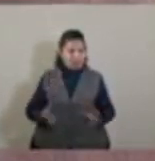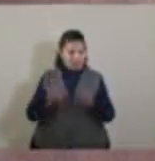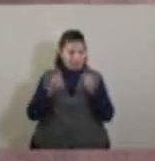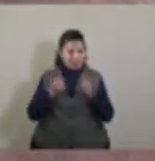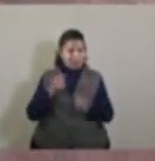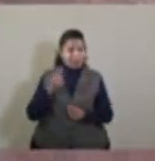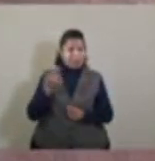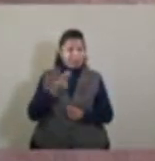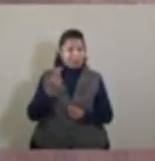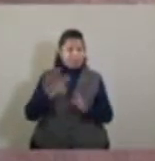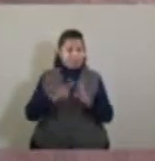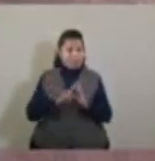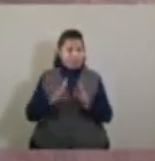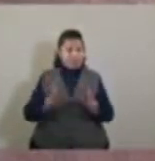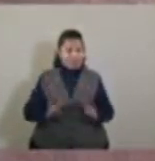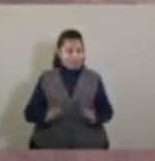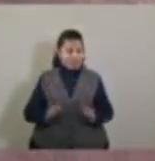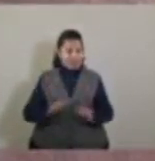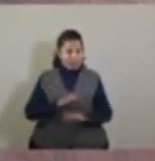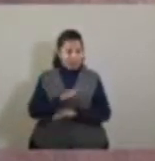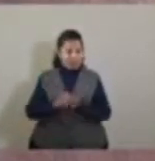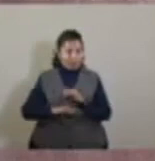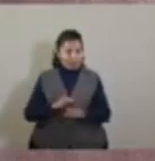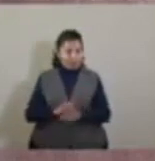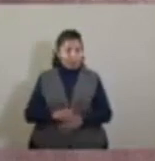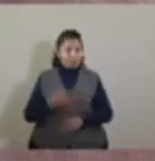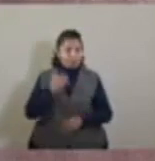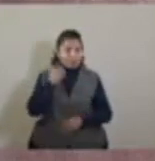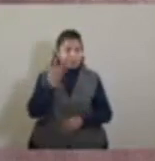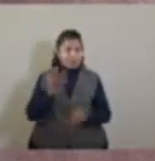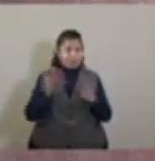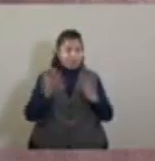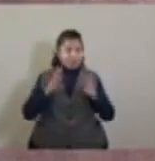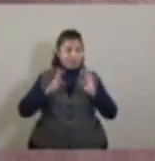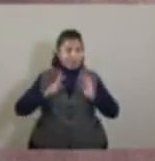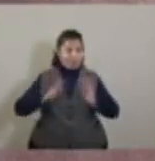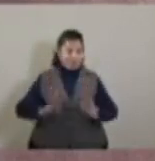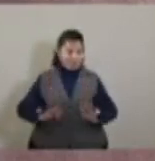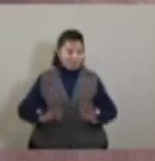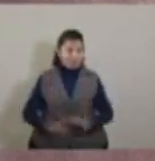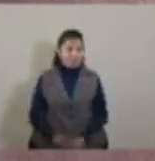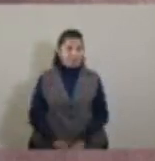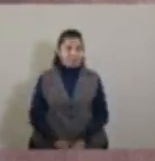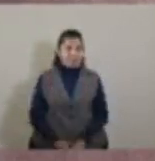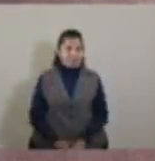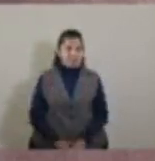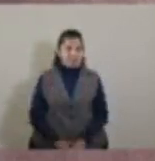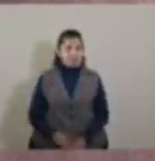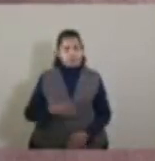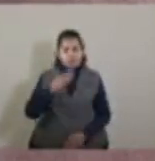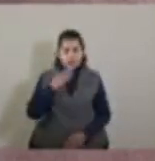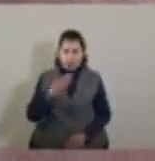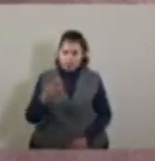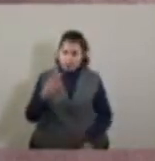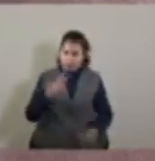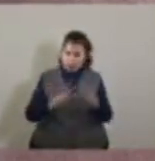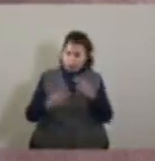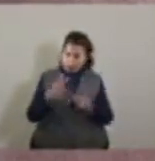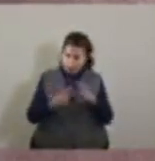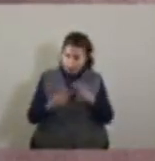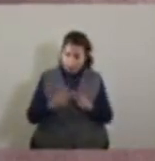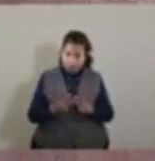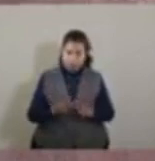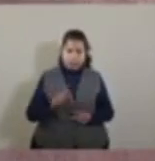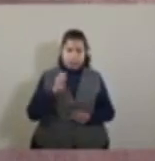PRI para ir al PRD. Posteriormente, David Monreal se hizo militante del Partido del Trabajo en 2010, partido del que fue